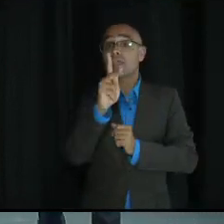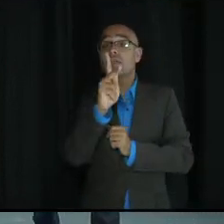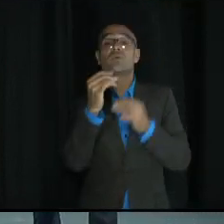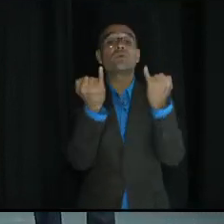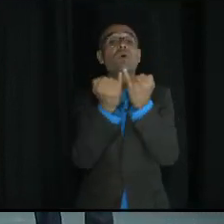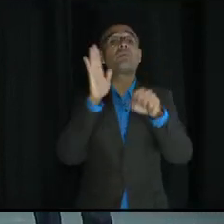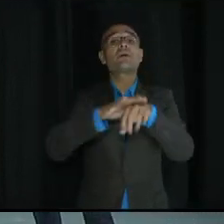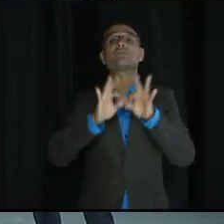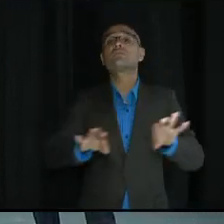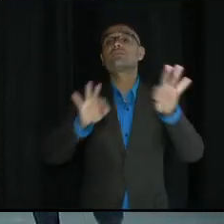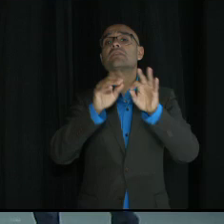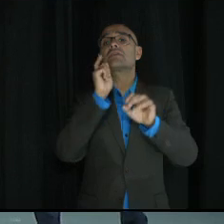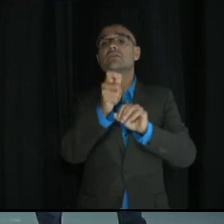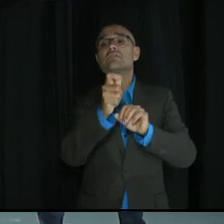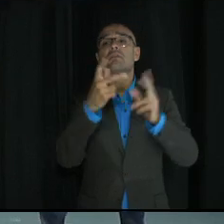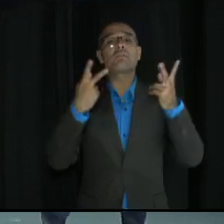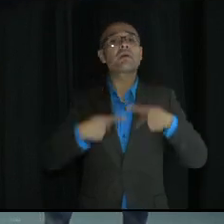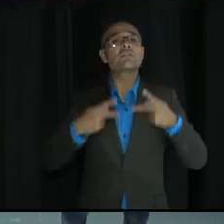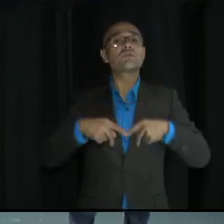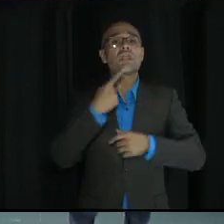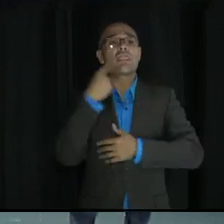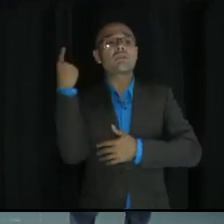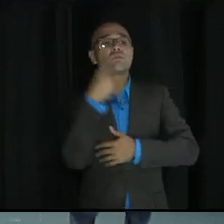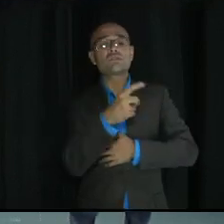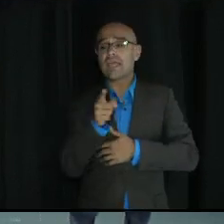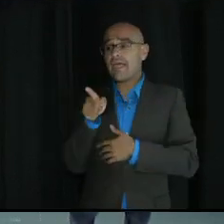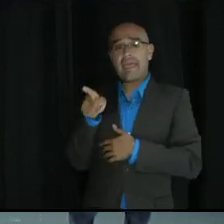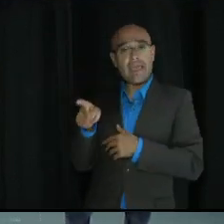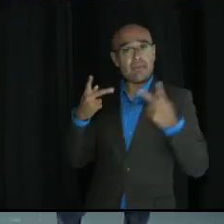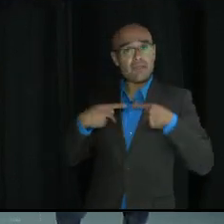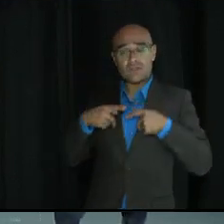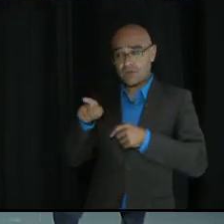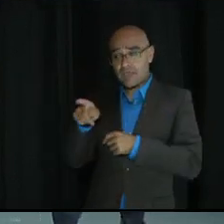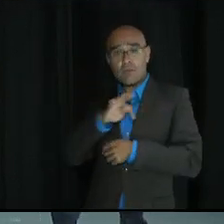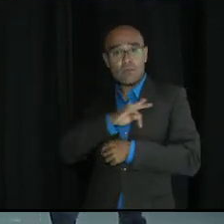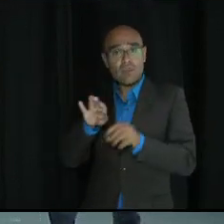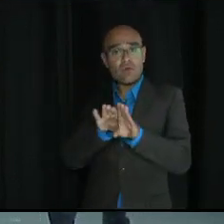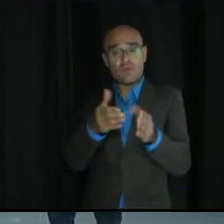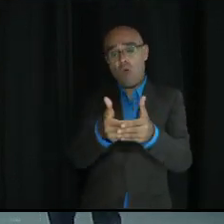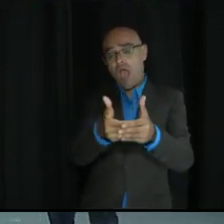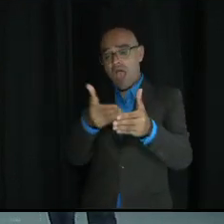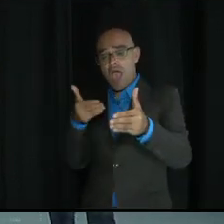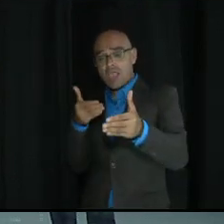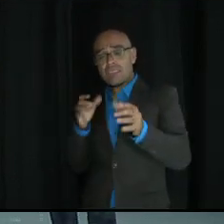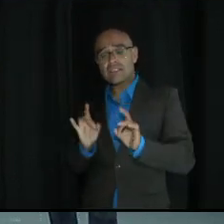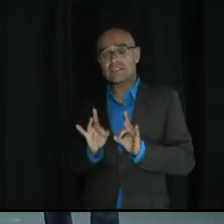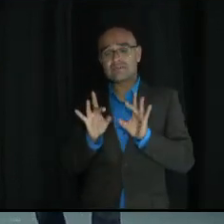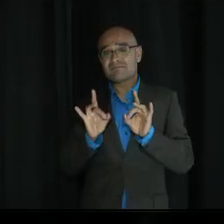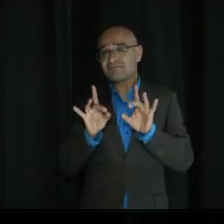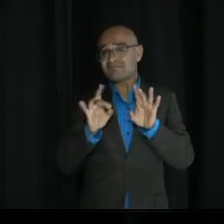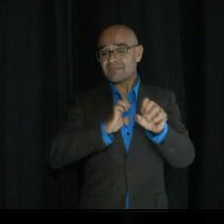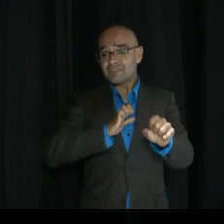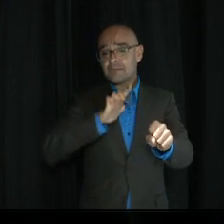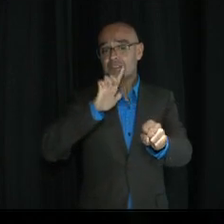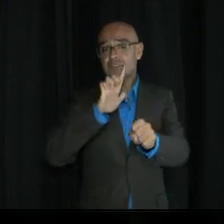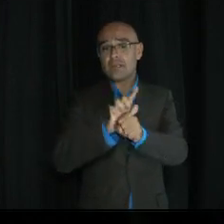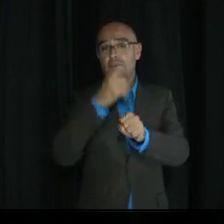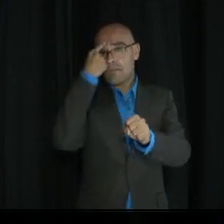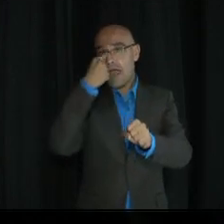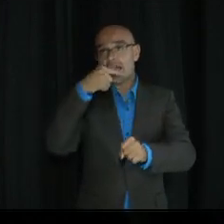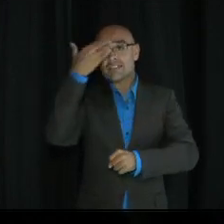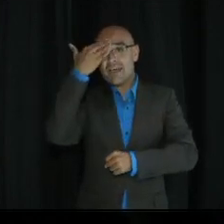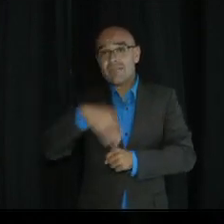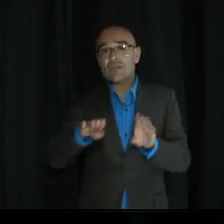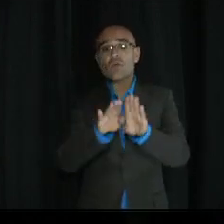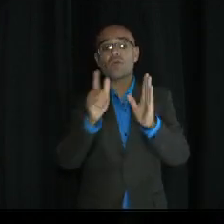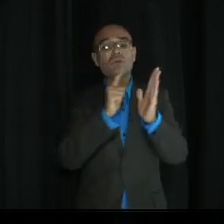en la denuncia que un usuario realice se puedan precisar circunstancias especiales de cómo se está cometiendo este hecho o